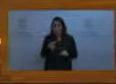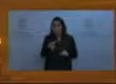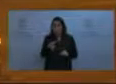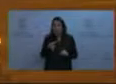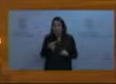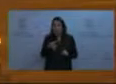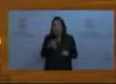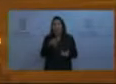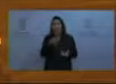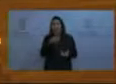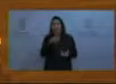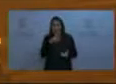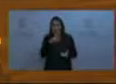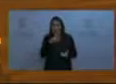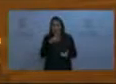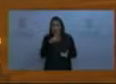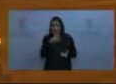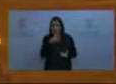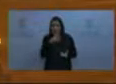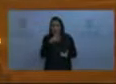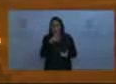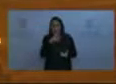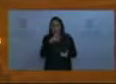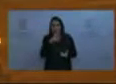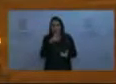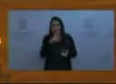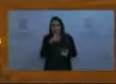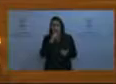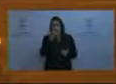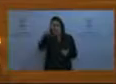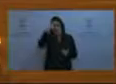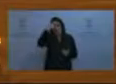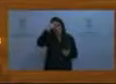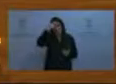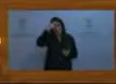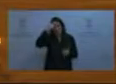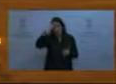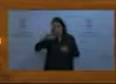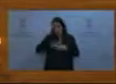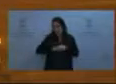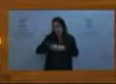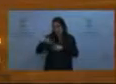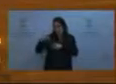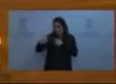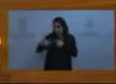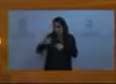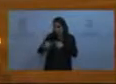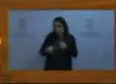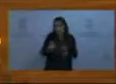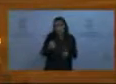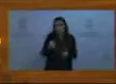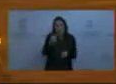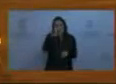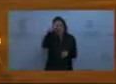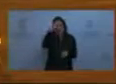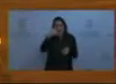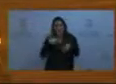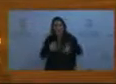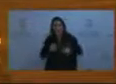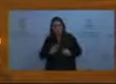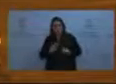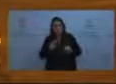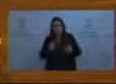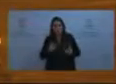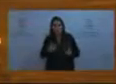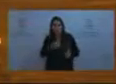podemos contar con el concepto clásico de enfermedad, de síntomas de la enfermedad clásicos, sino que ya empezamos a ver